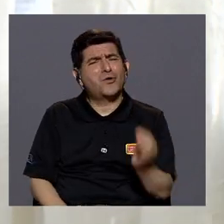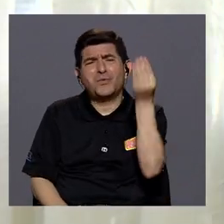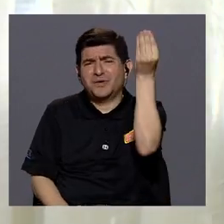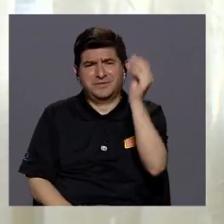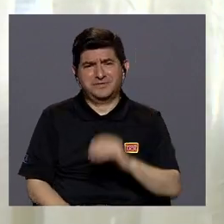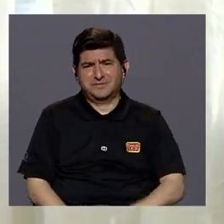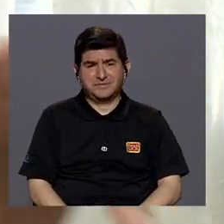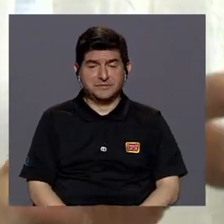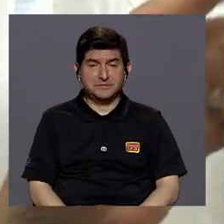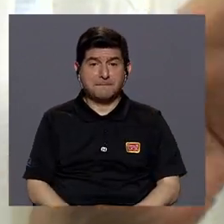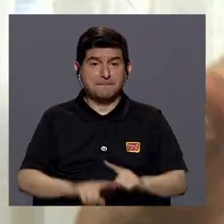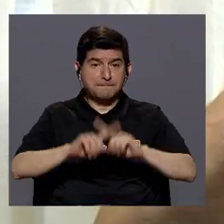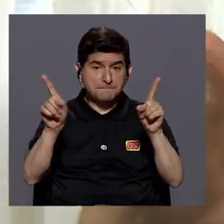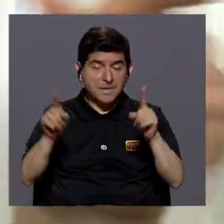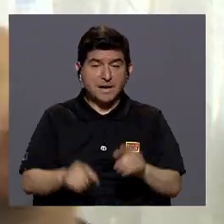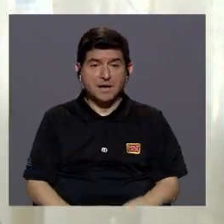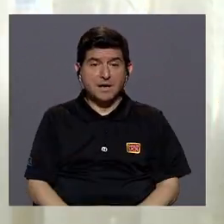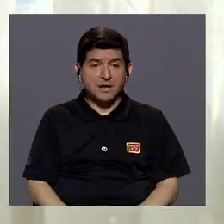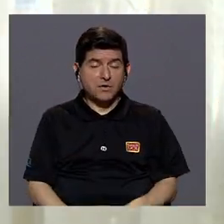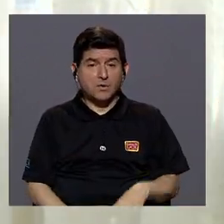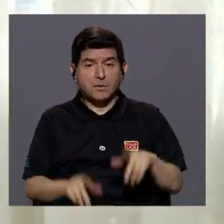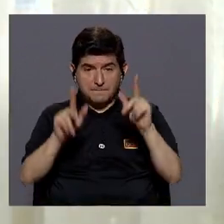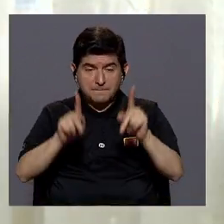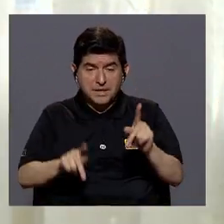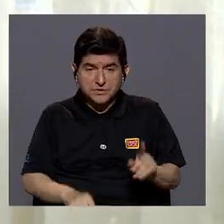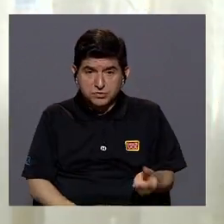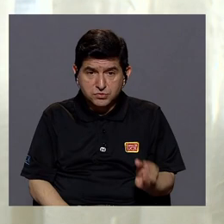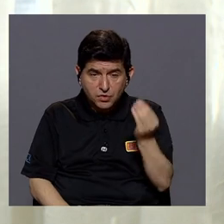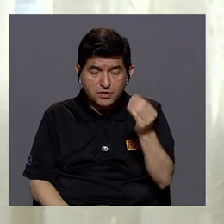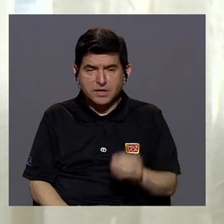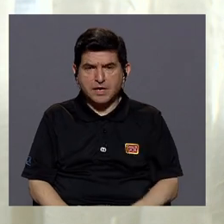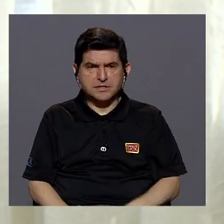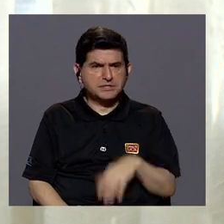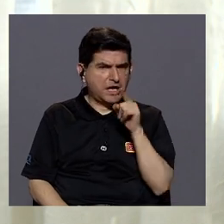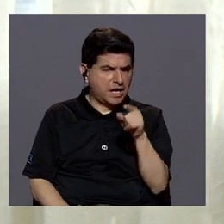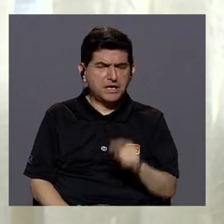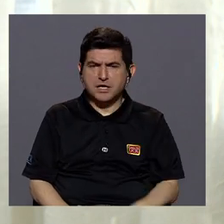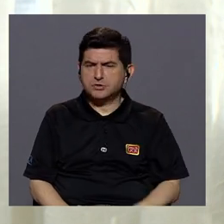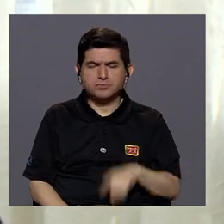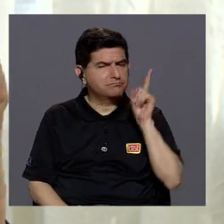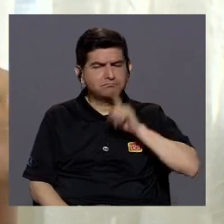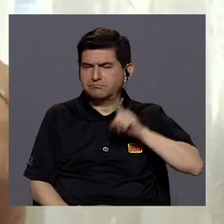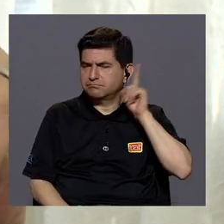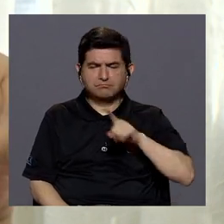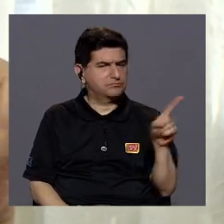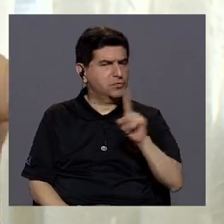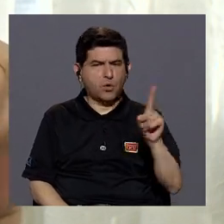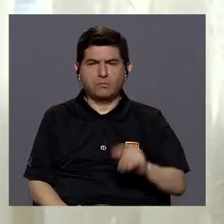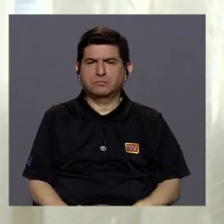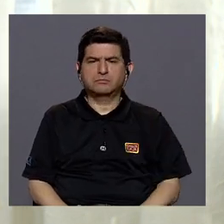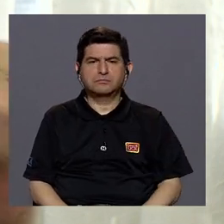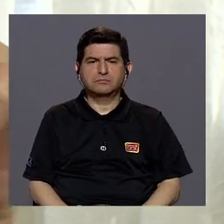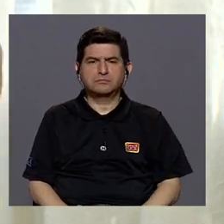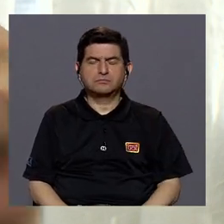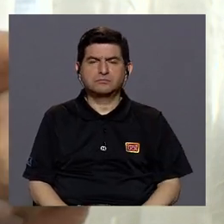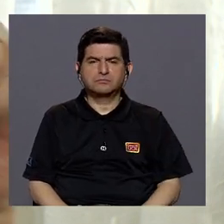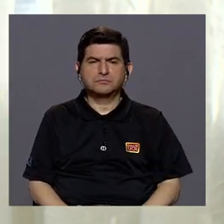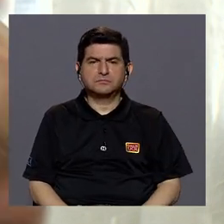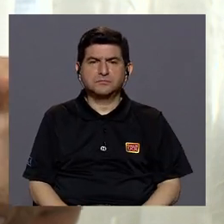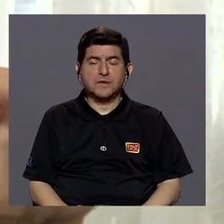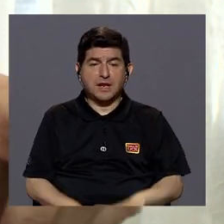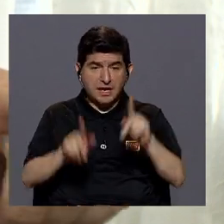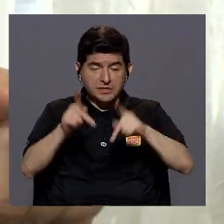Uh-huh. Pero son muchachos incapaces de mentir. Los uh-huh. que tengo en la República son